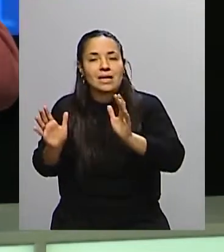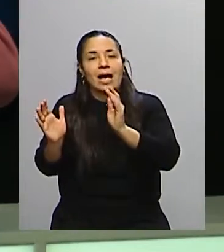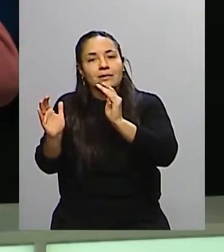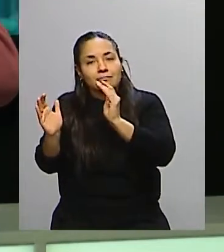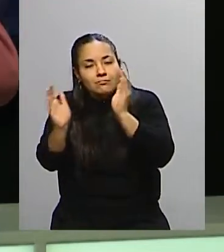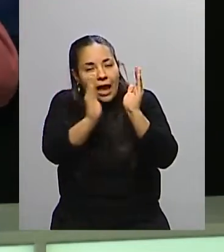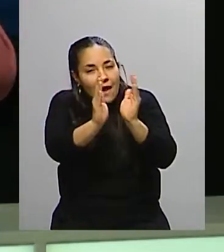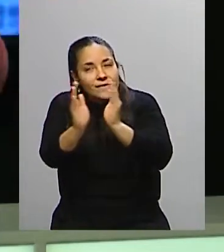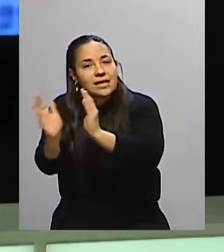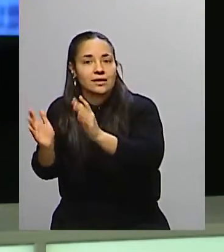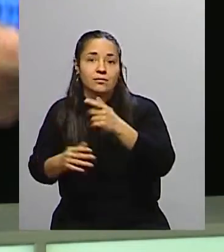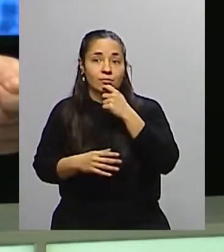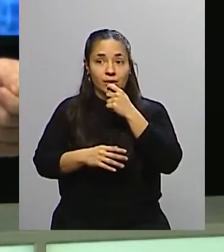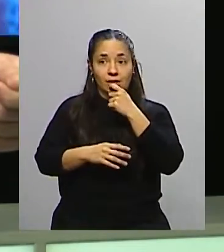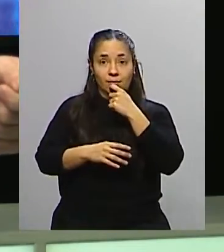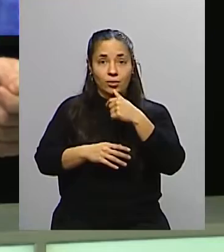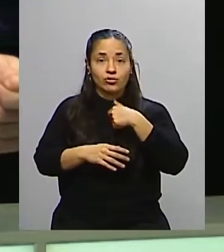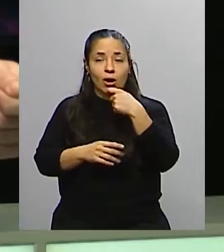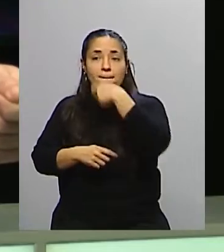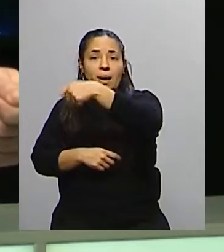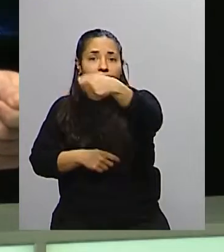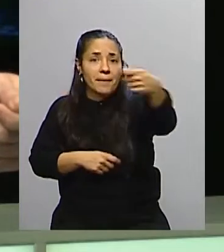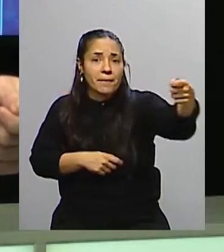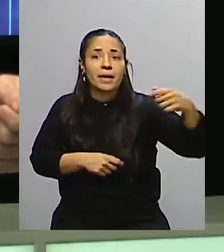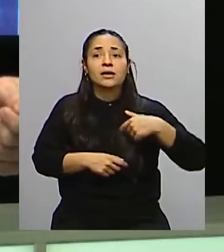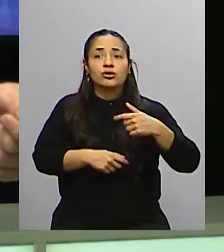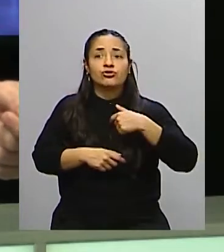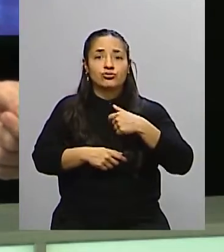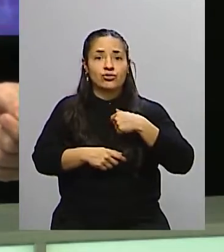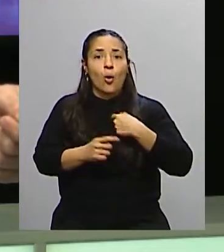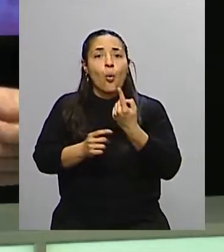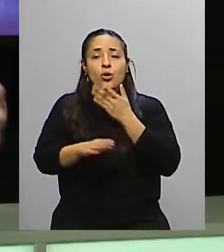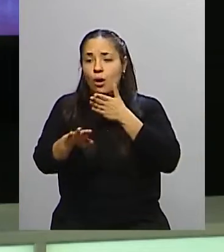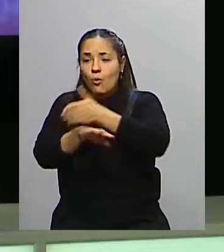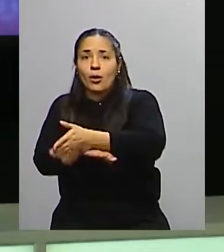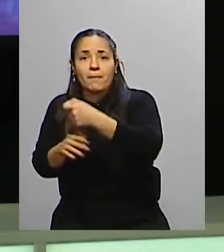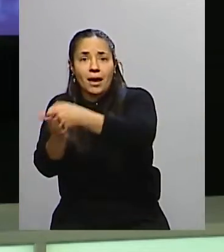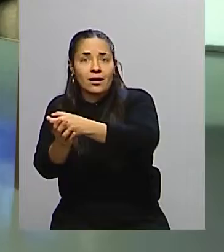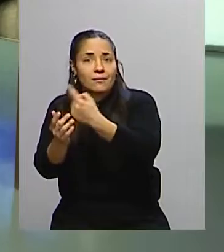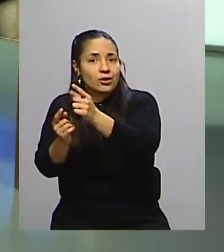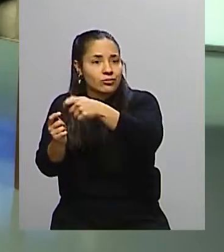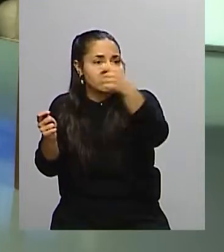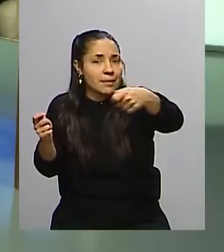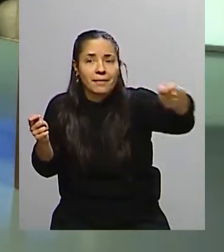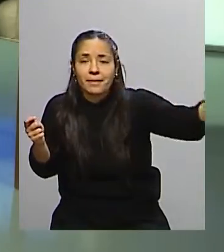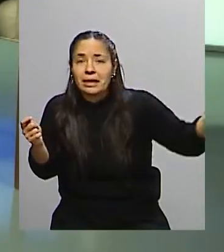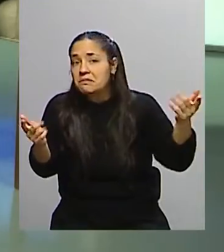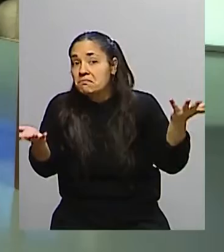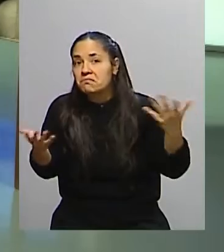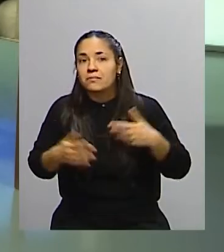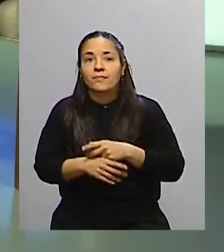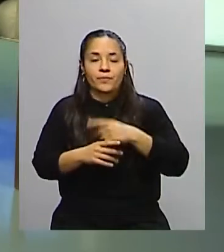quienes voy a financiar le consumo solamente a un subsistema y yo financio a varios sistemas. Claro. al tener falta de orden, falta